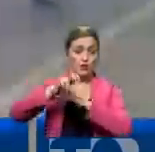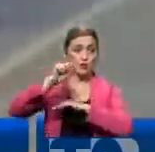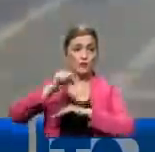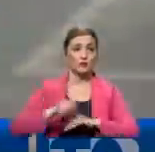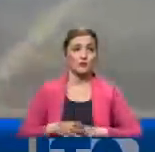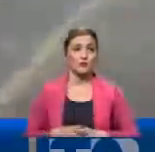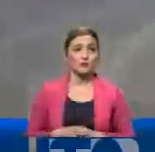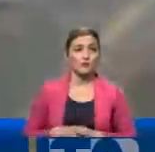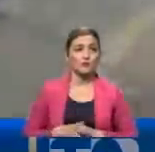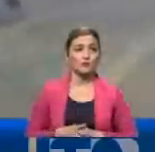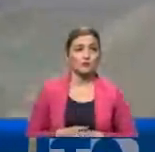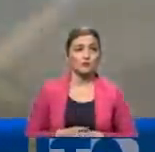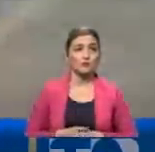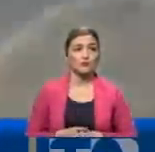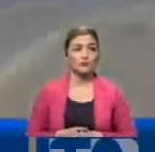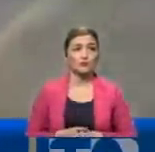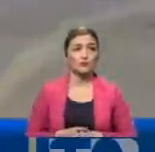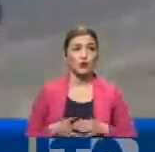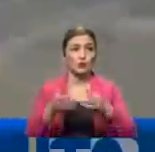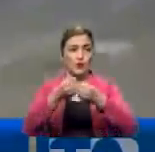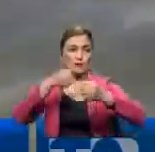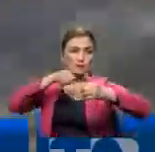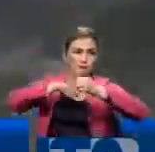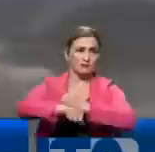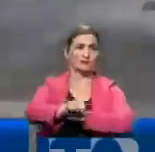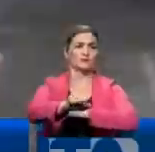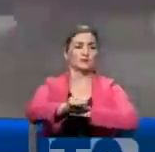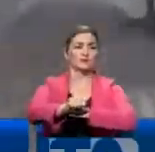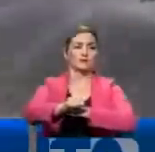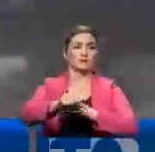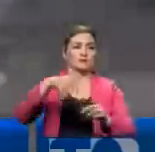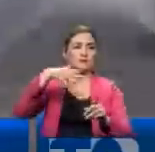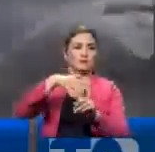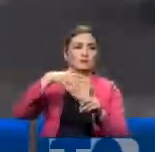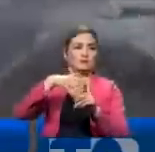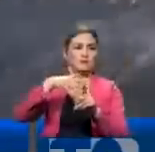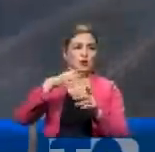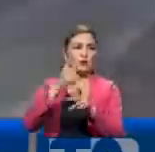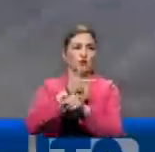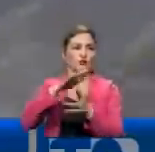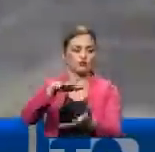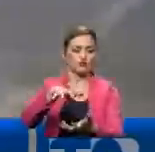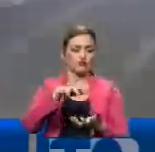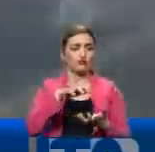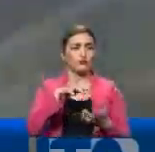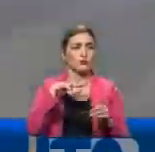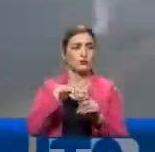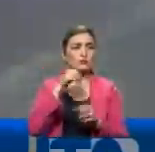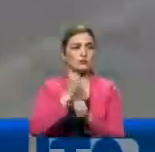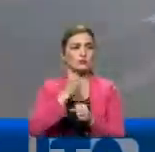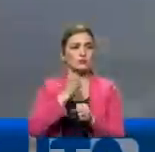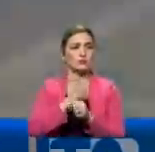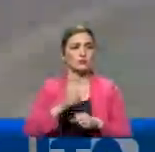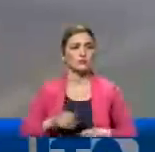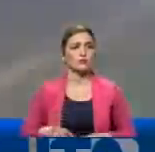fotos. Forzaron las puertas, cometieron vandalismo, se llevaron productos y agredieron a